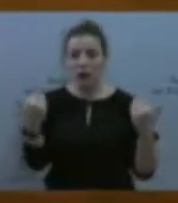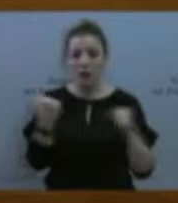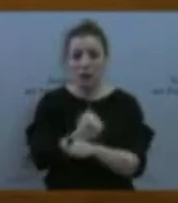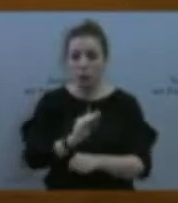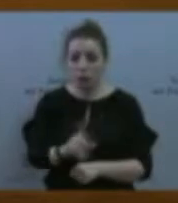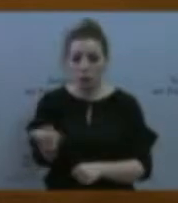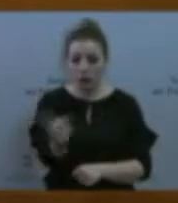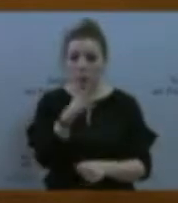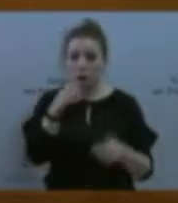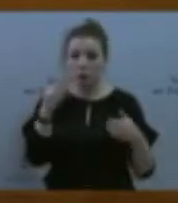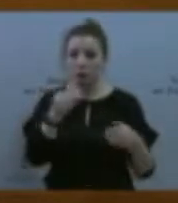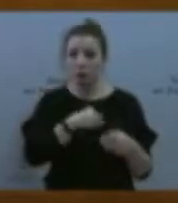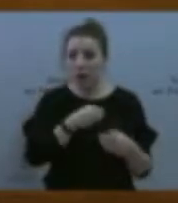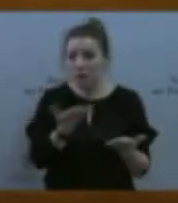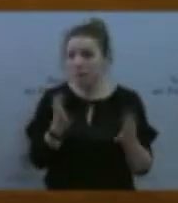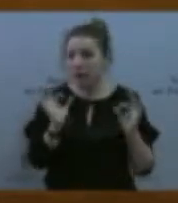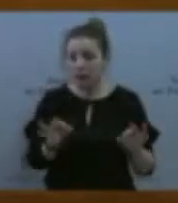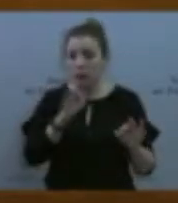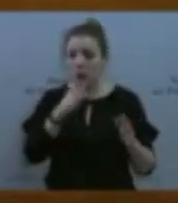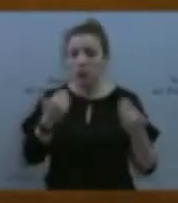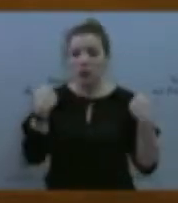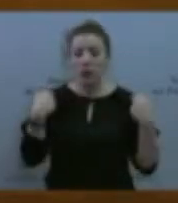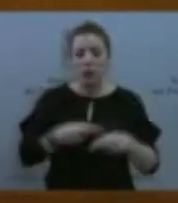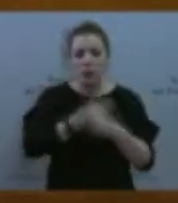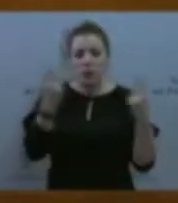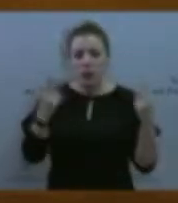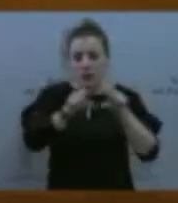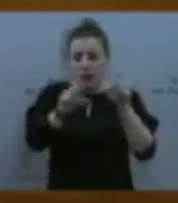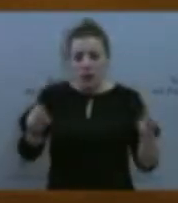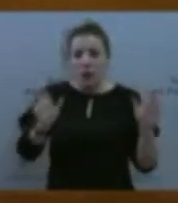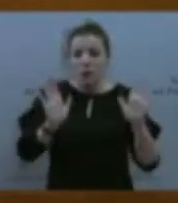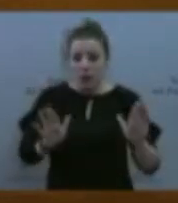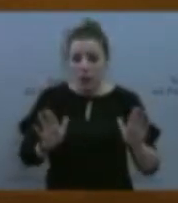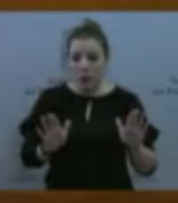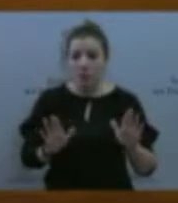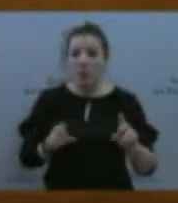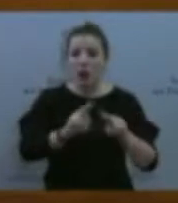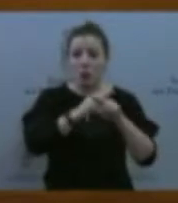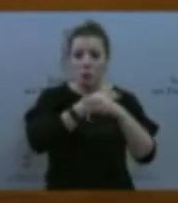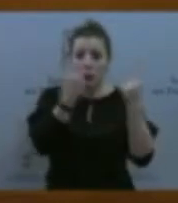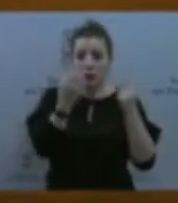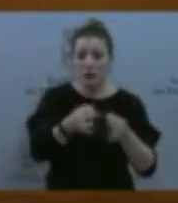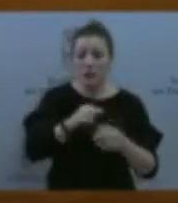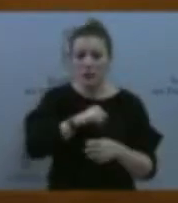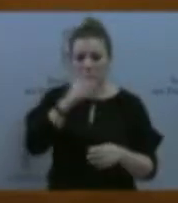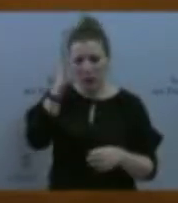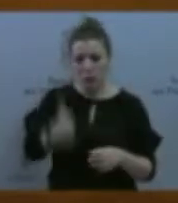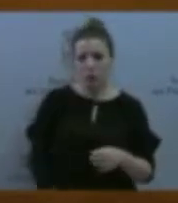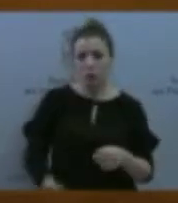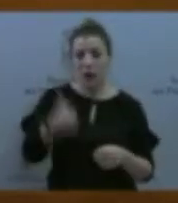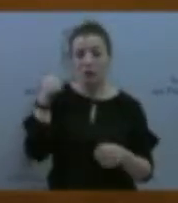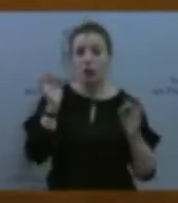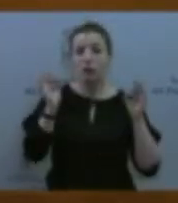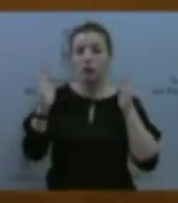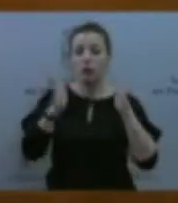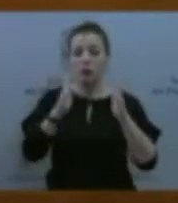responsabilidad pública empresarial. Pero de lo público siempre se espera más. Y en ese momento, pues, no estuvo a